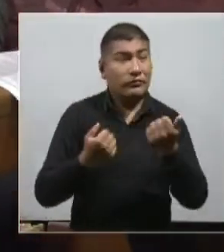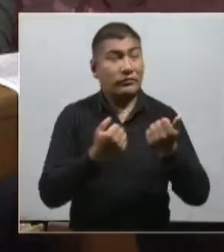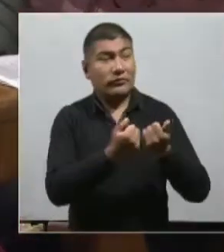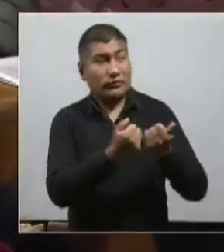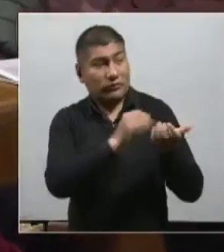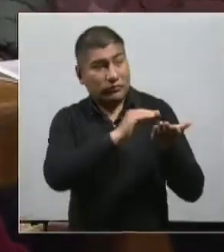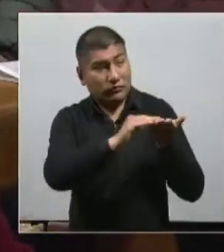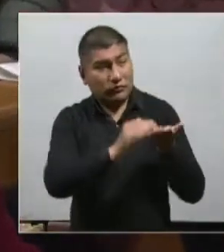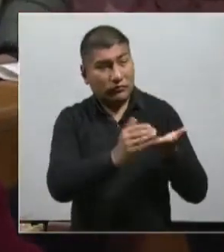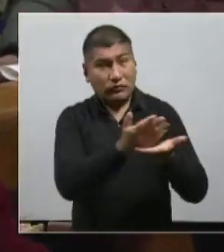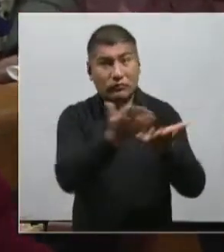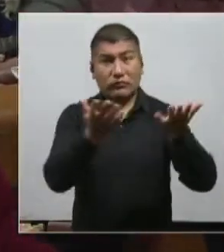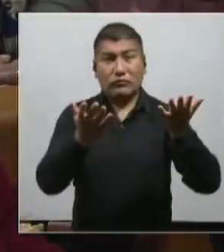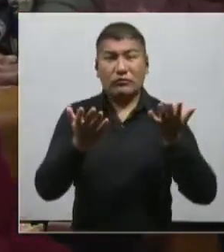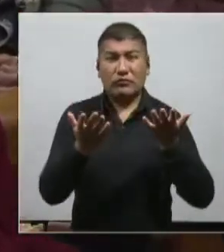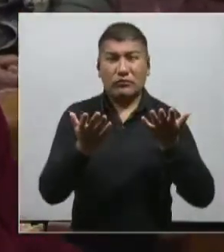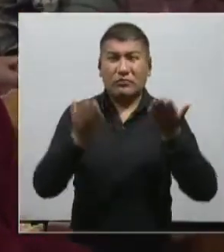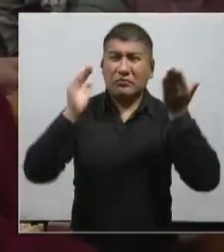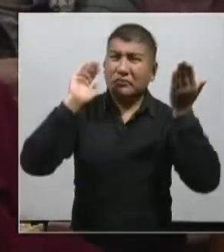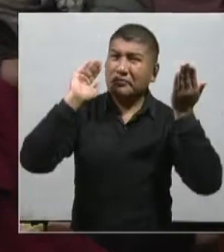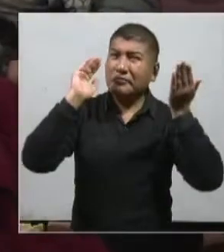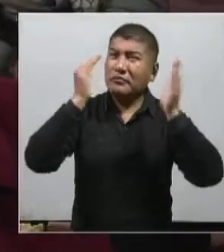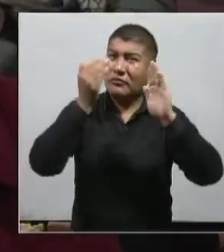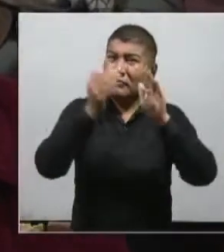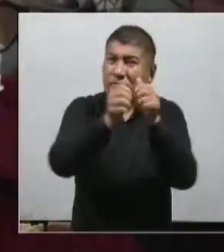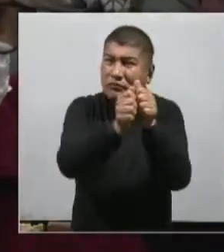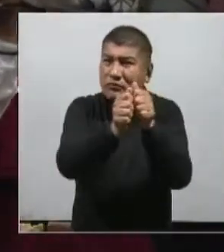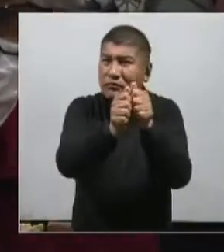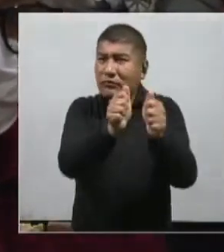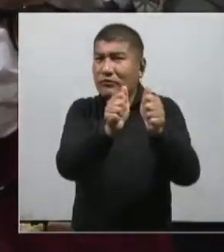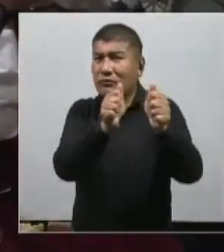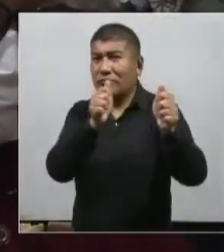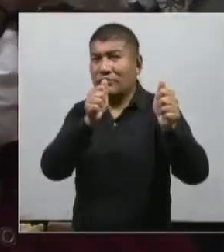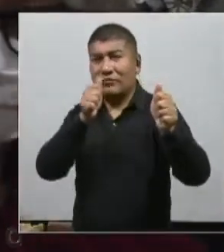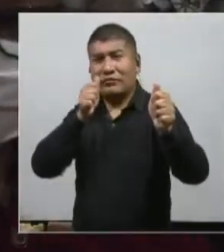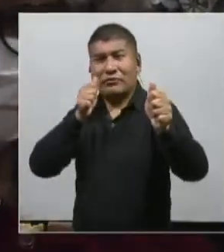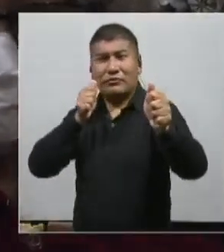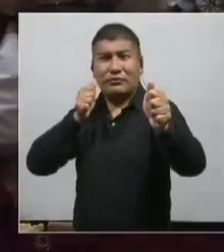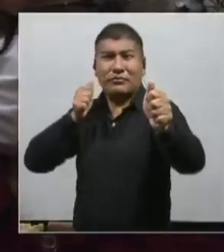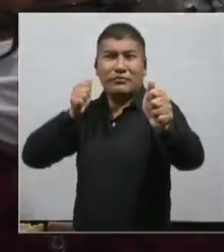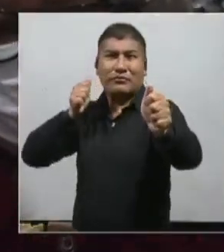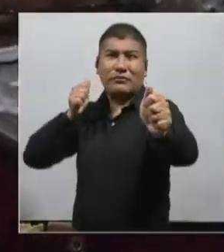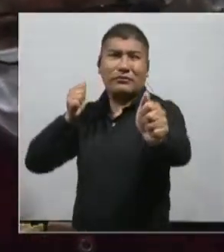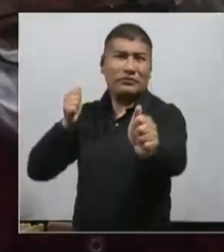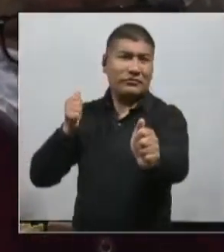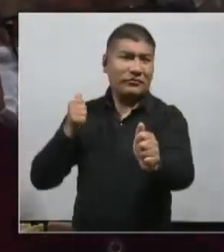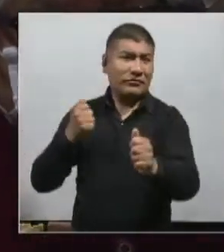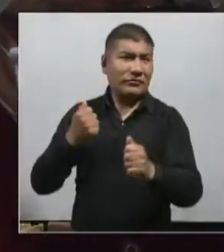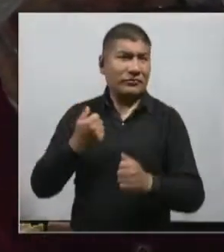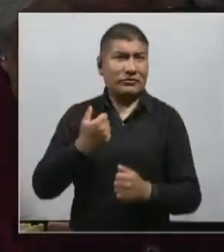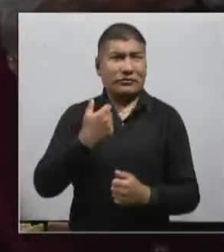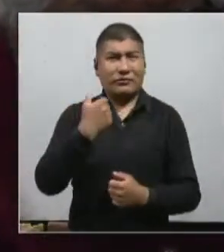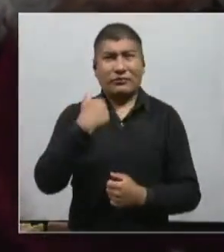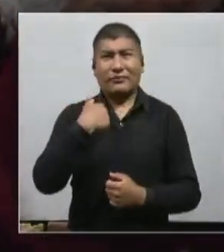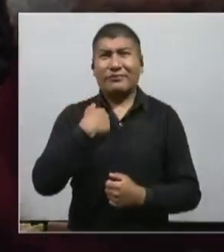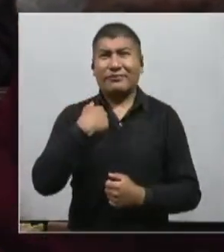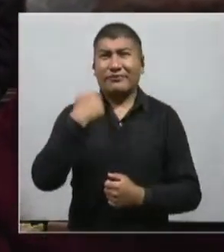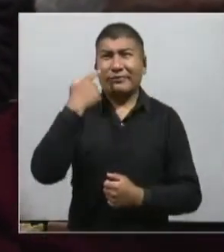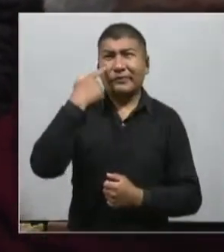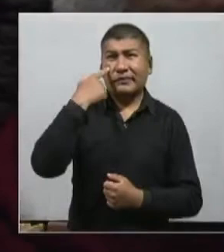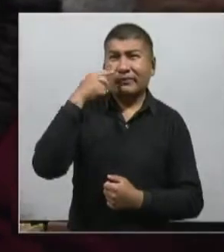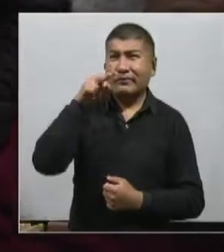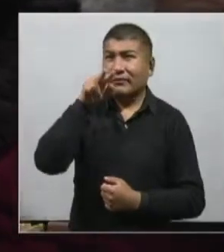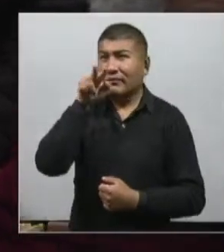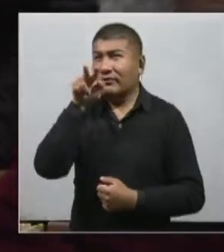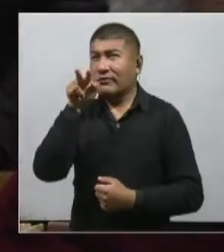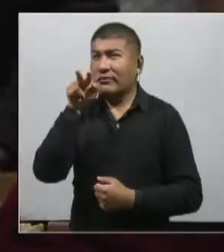compasión, parece que se alejan cada vez más. Y uno tiene la impresión en alguna